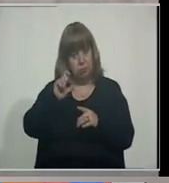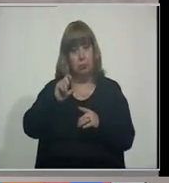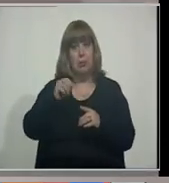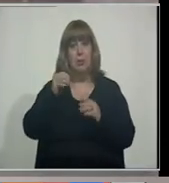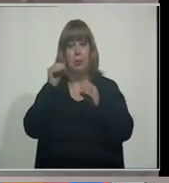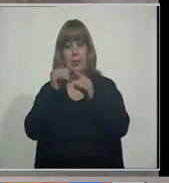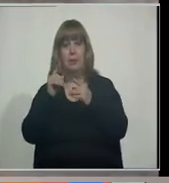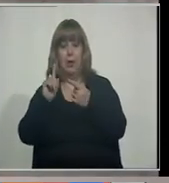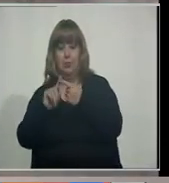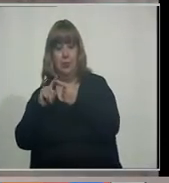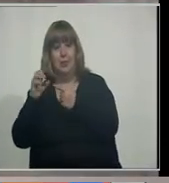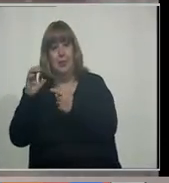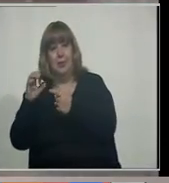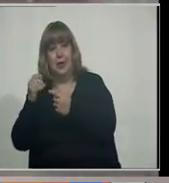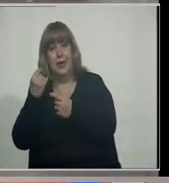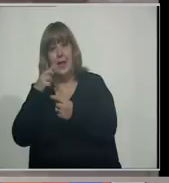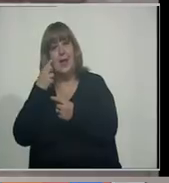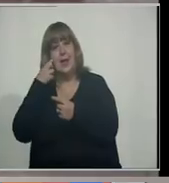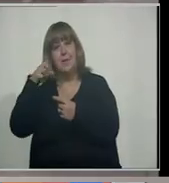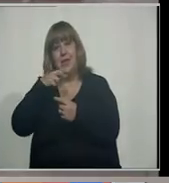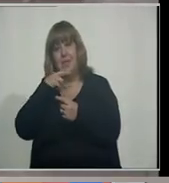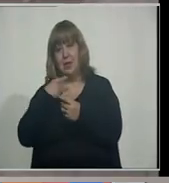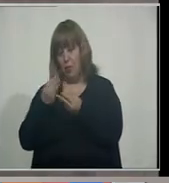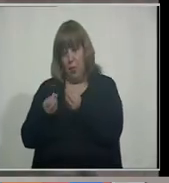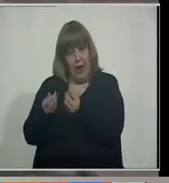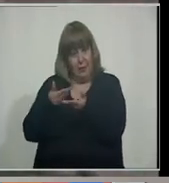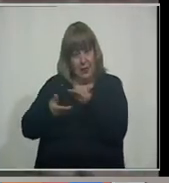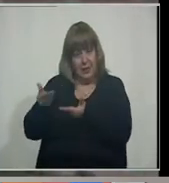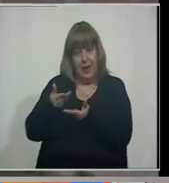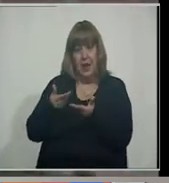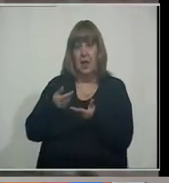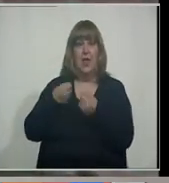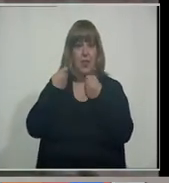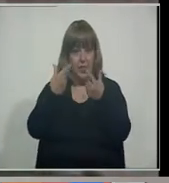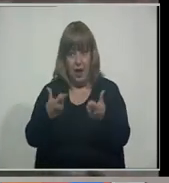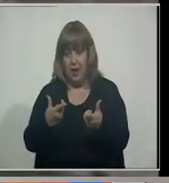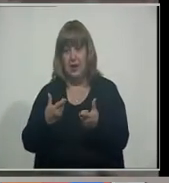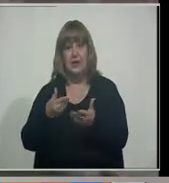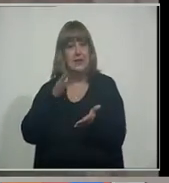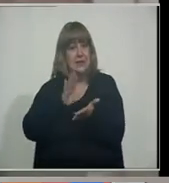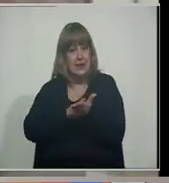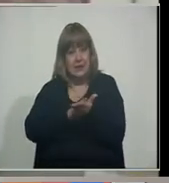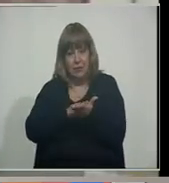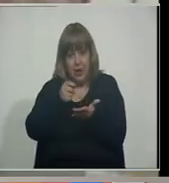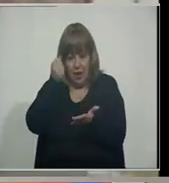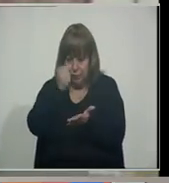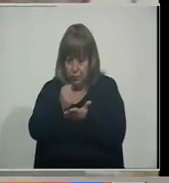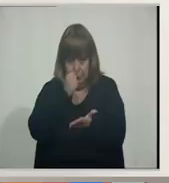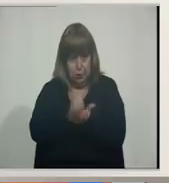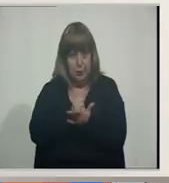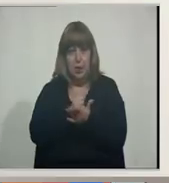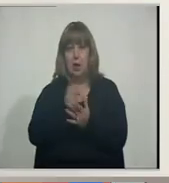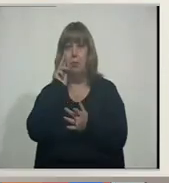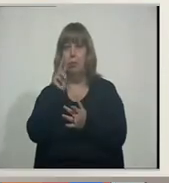fideicomiso nos da la manda al IPB para que administremos todos los recursos, licitar, adjudicar, certificar, proseguir con toda la obra